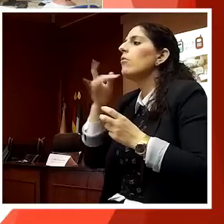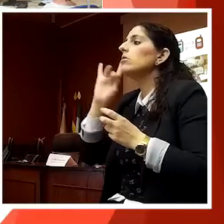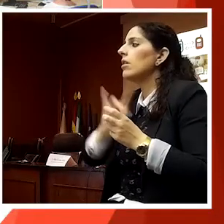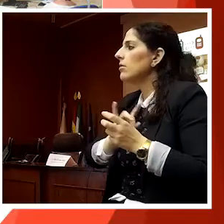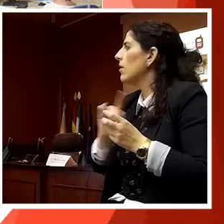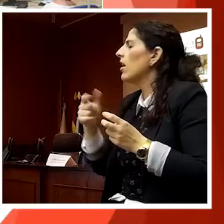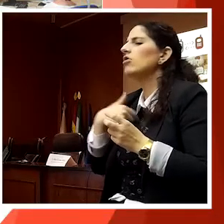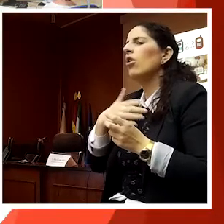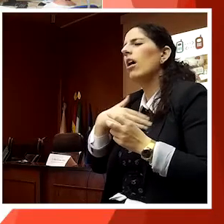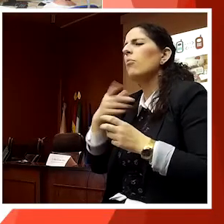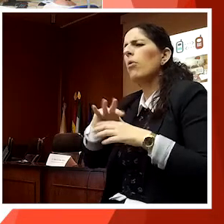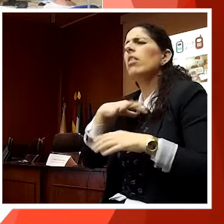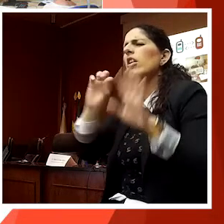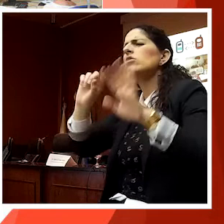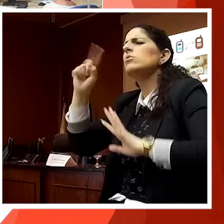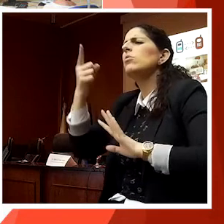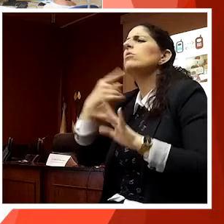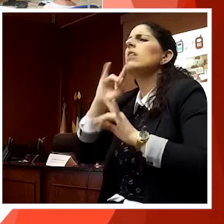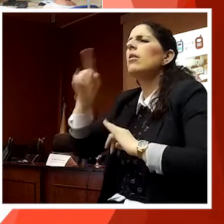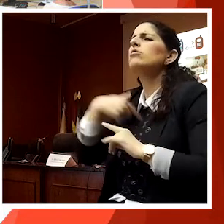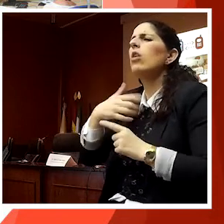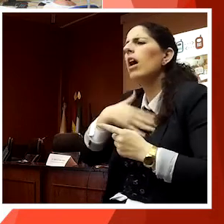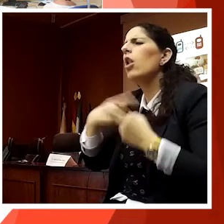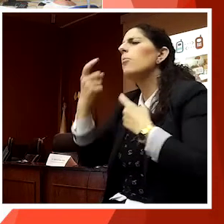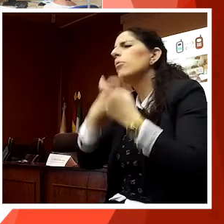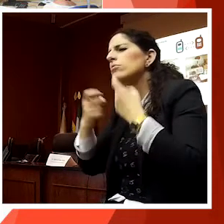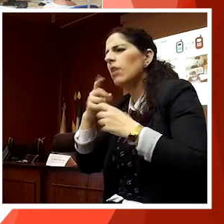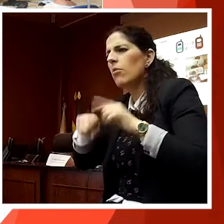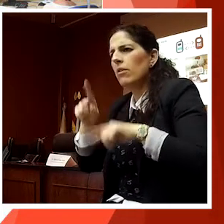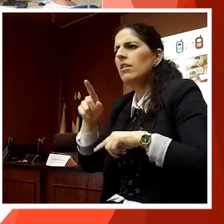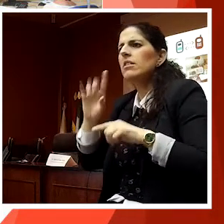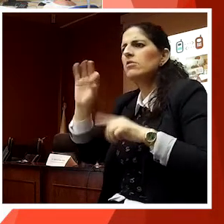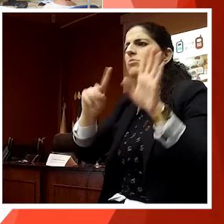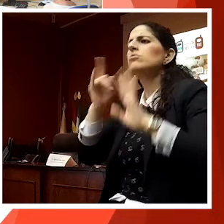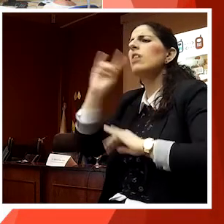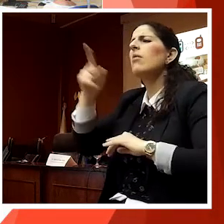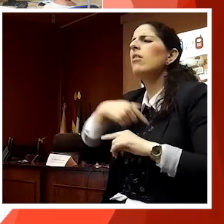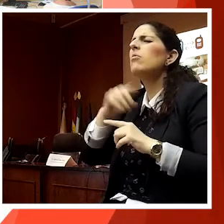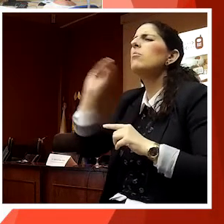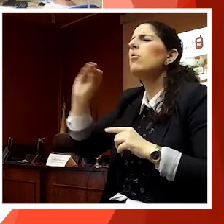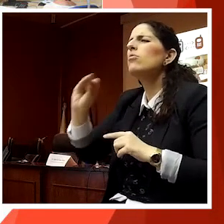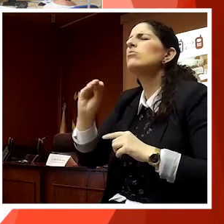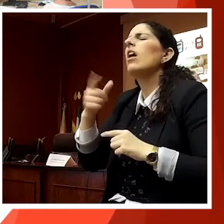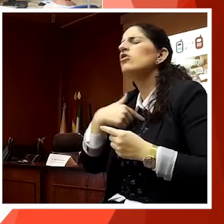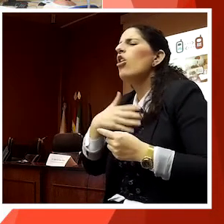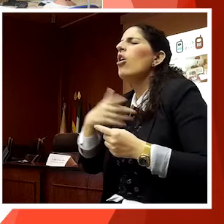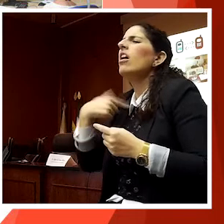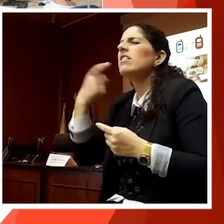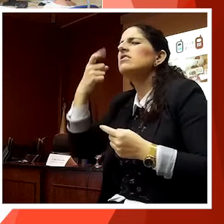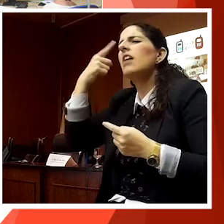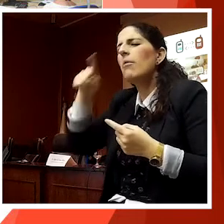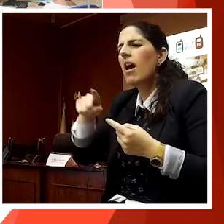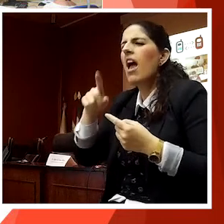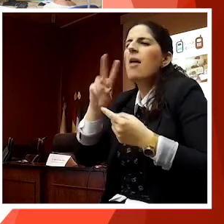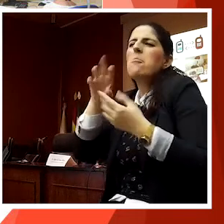hacer una consulta para preguntar las gotas que le doy al niño porque tiene fiebre, o decir que hay un accidente de tráfico, o